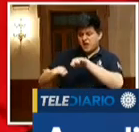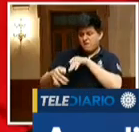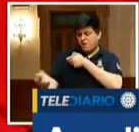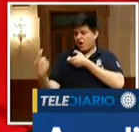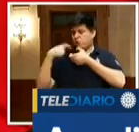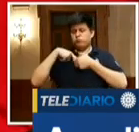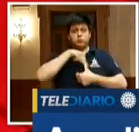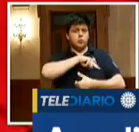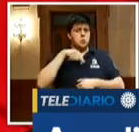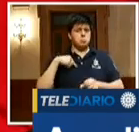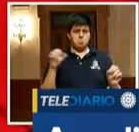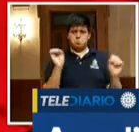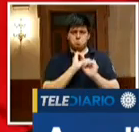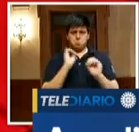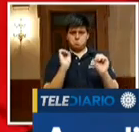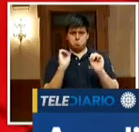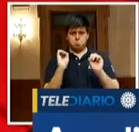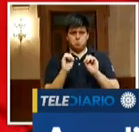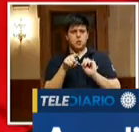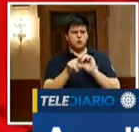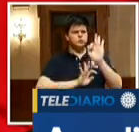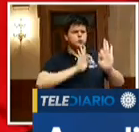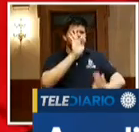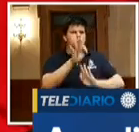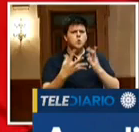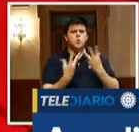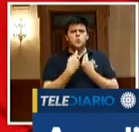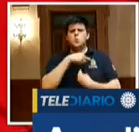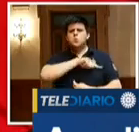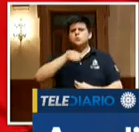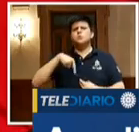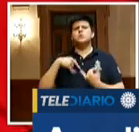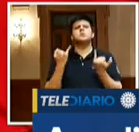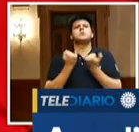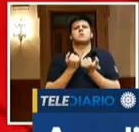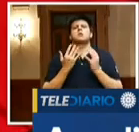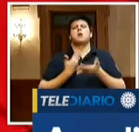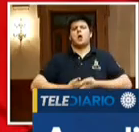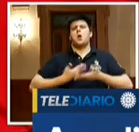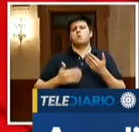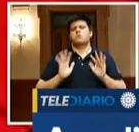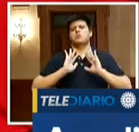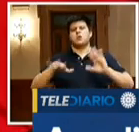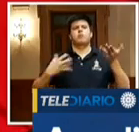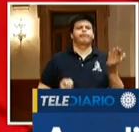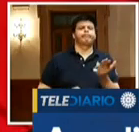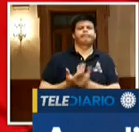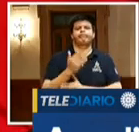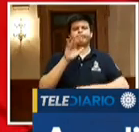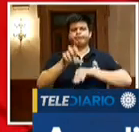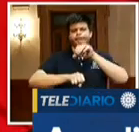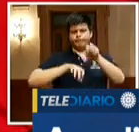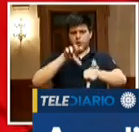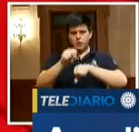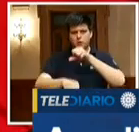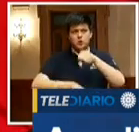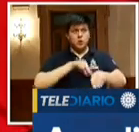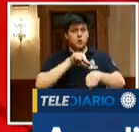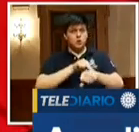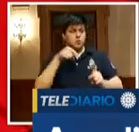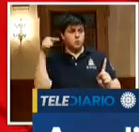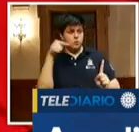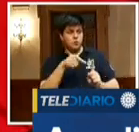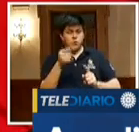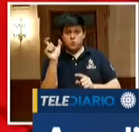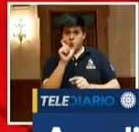los servicios de salud que se atendió con nosotros y hoy está saliendo adelante a este médico durante su